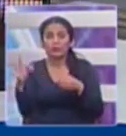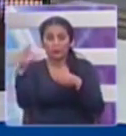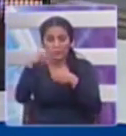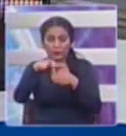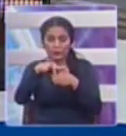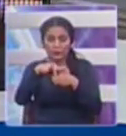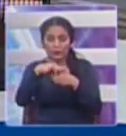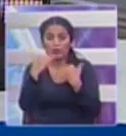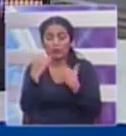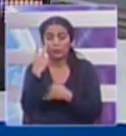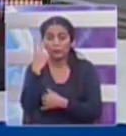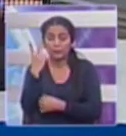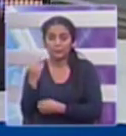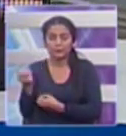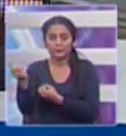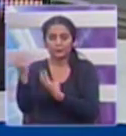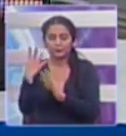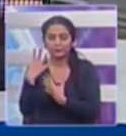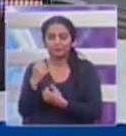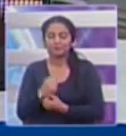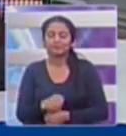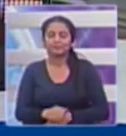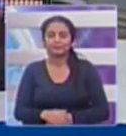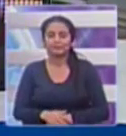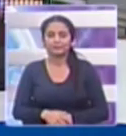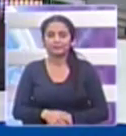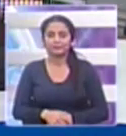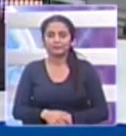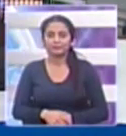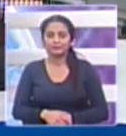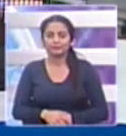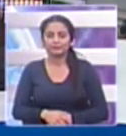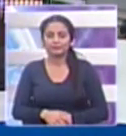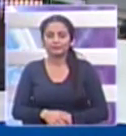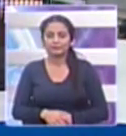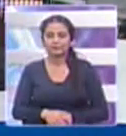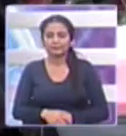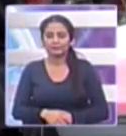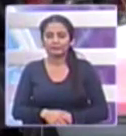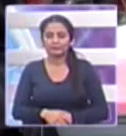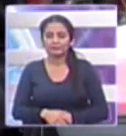nos amplía los detalles. Buenas tardes, Santiago, adelante.